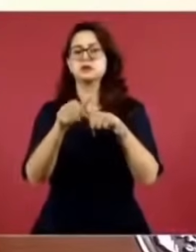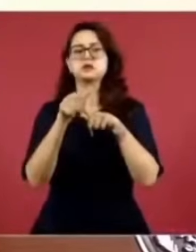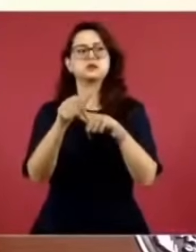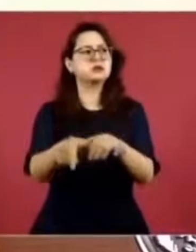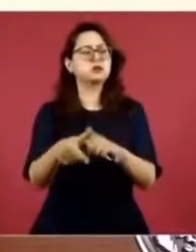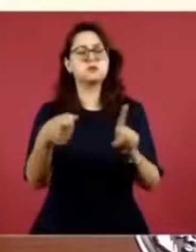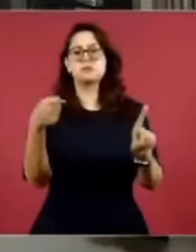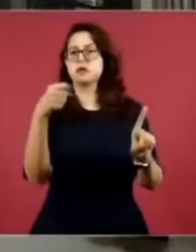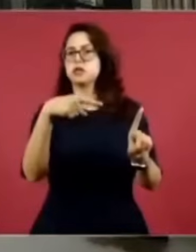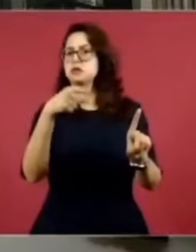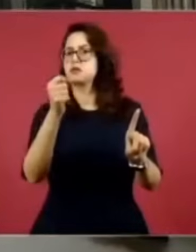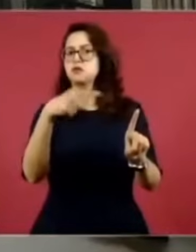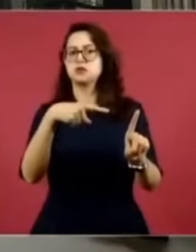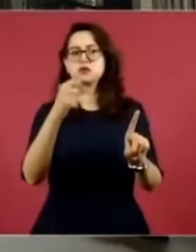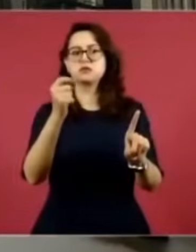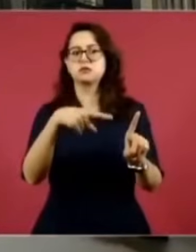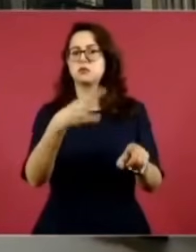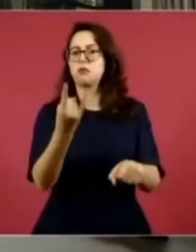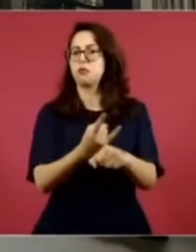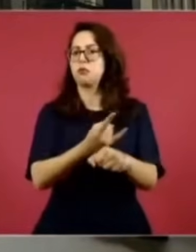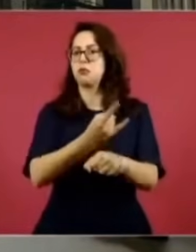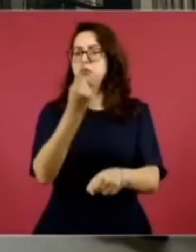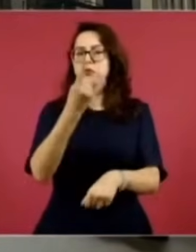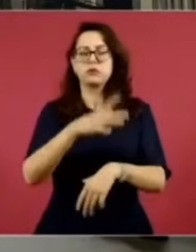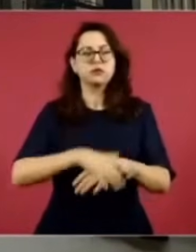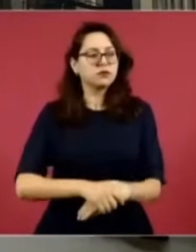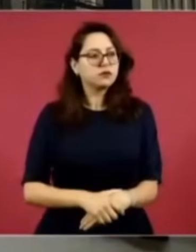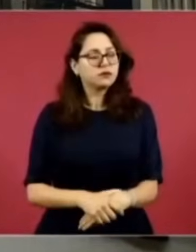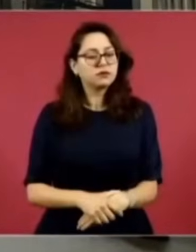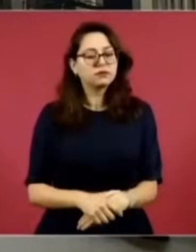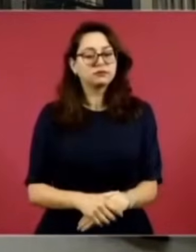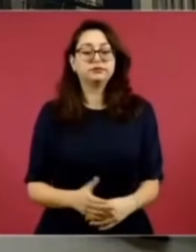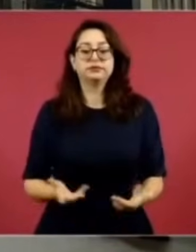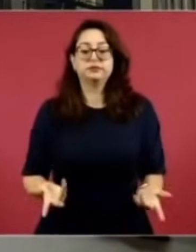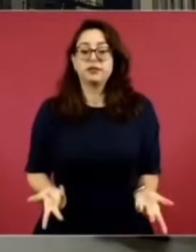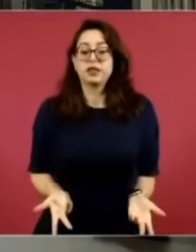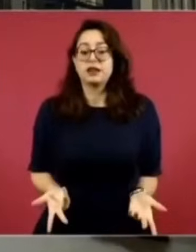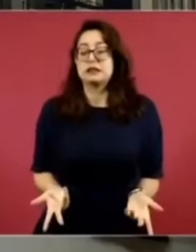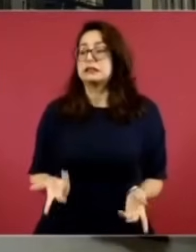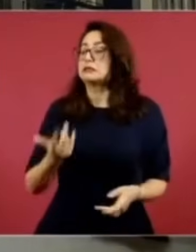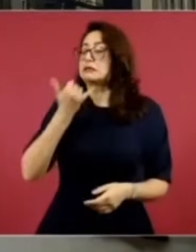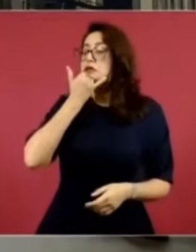con la misma excusa de que se lo pedían,